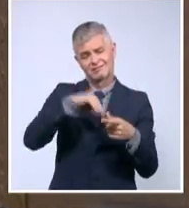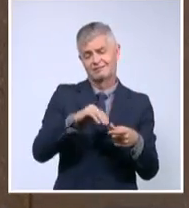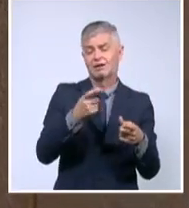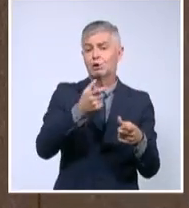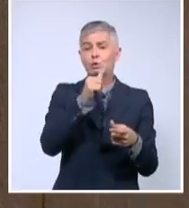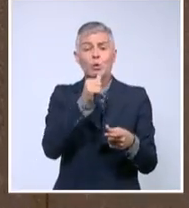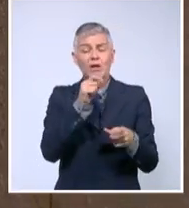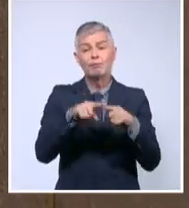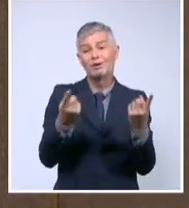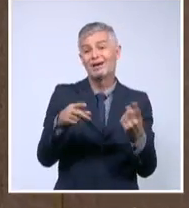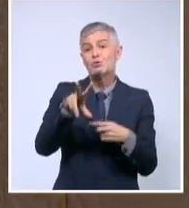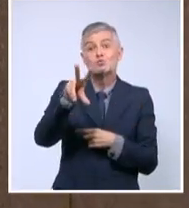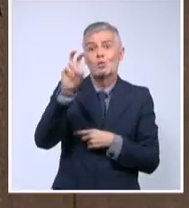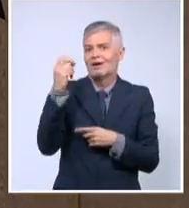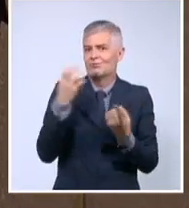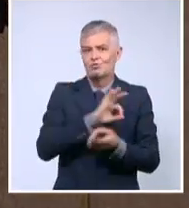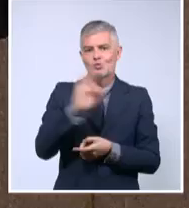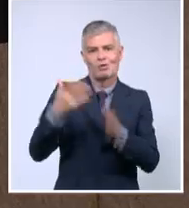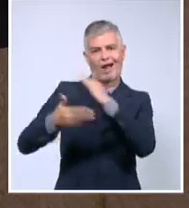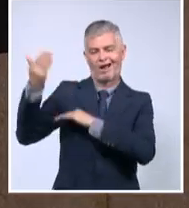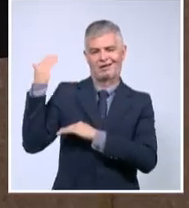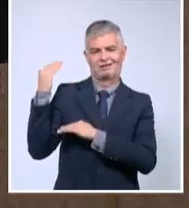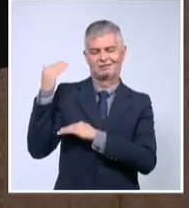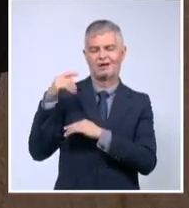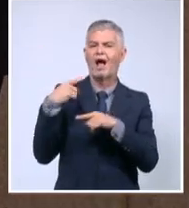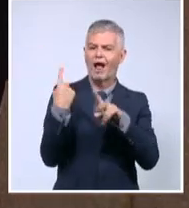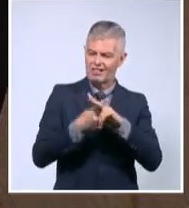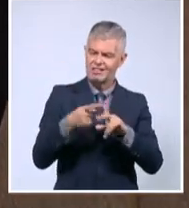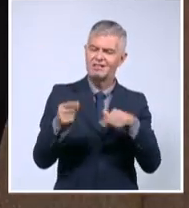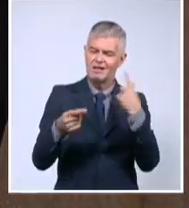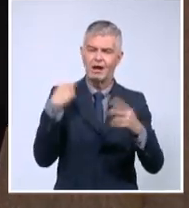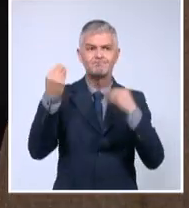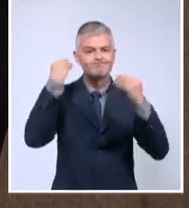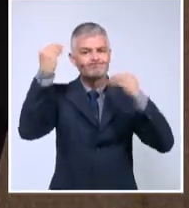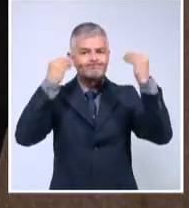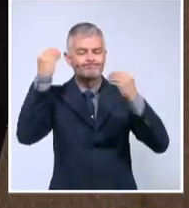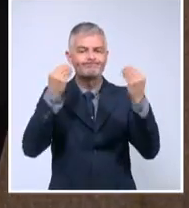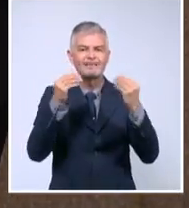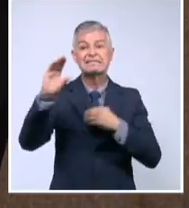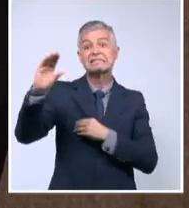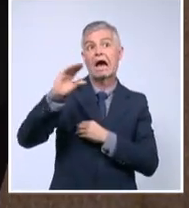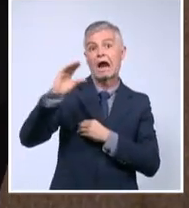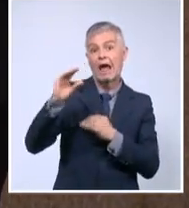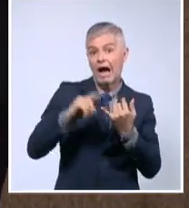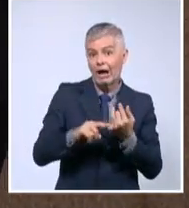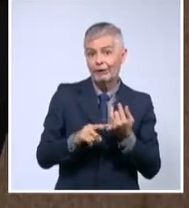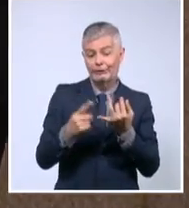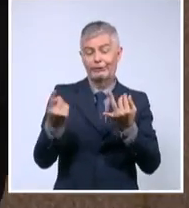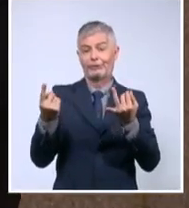del proceso. Existen inquietudes con relación a los salarios y también, sobre todo, en cuanto a las tarifas